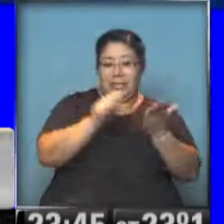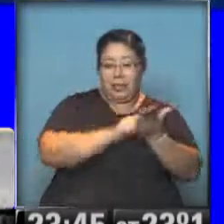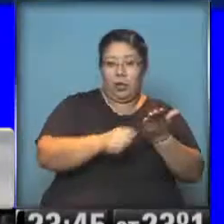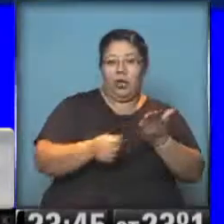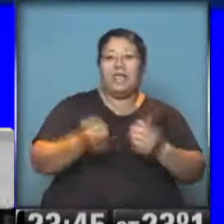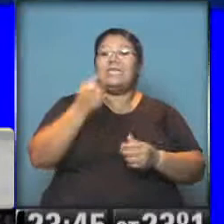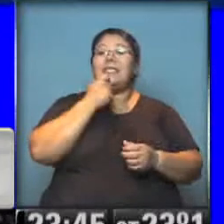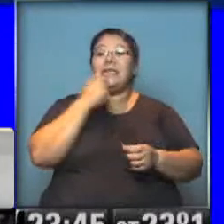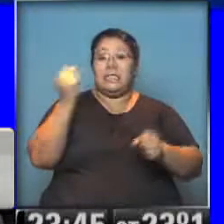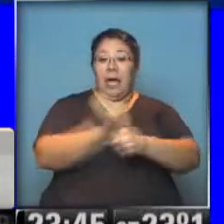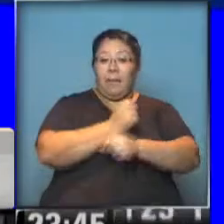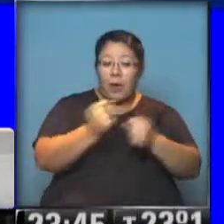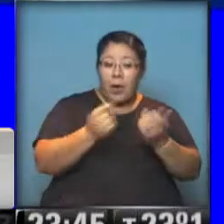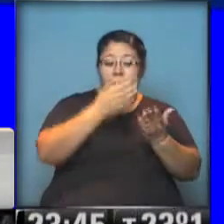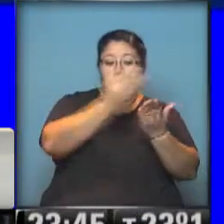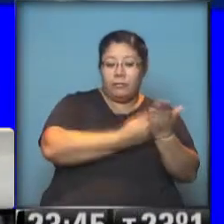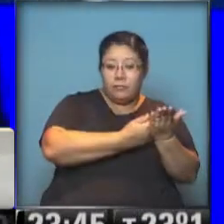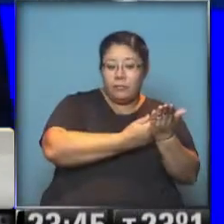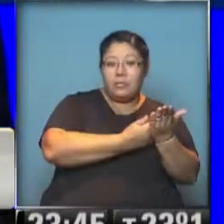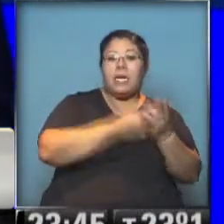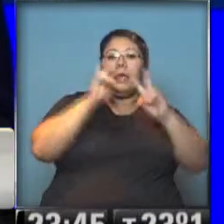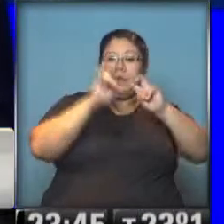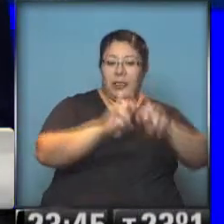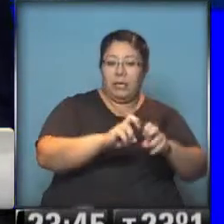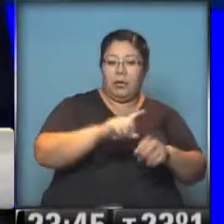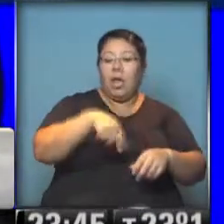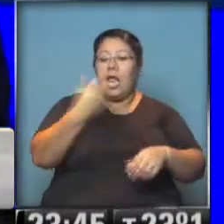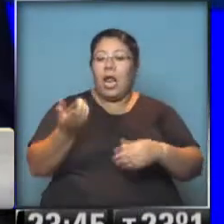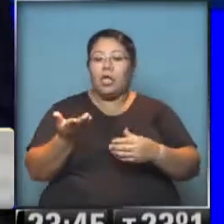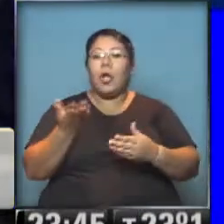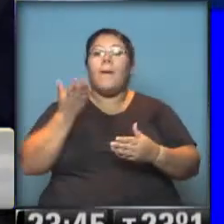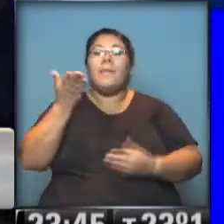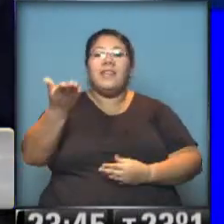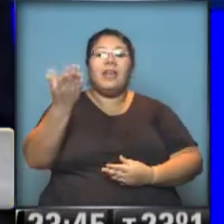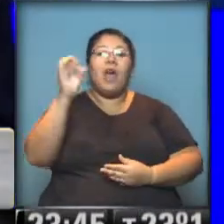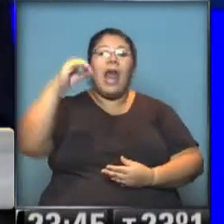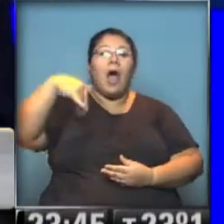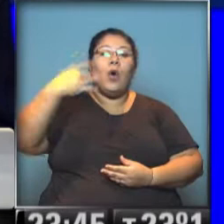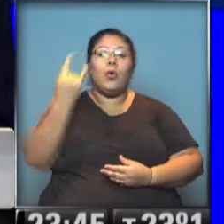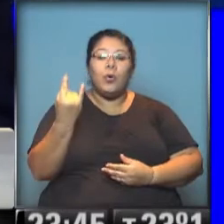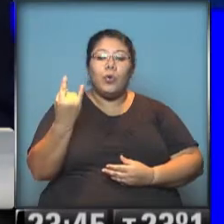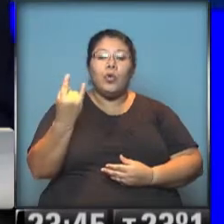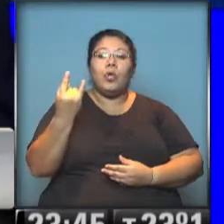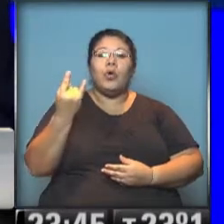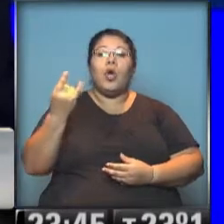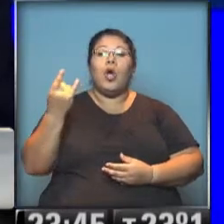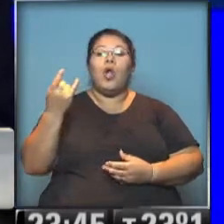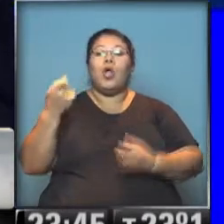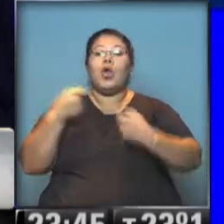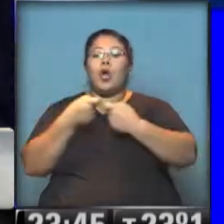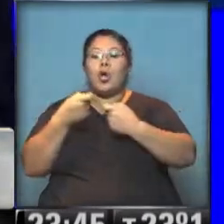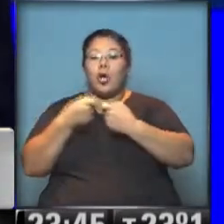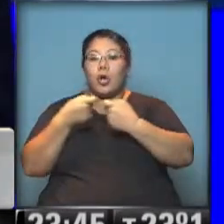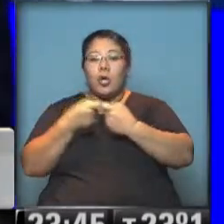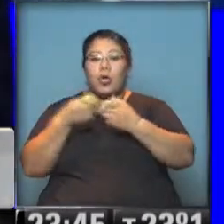dice, bueno, avancemos con las indagatorias, y el otro pidiéndole al Consejo de la ONU, al Consejo de Seguridad, que se invada